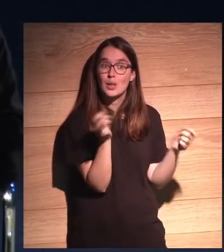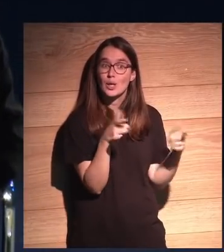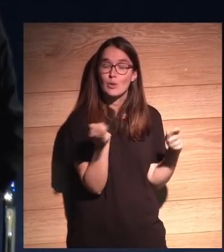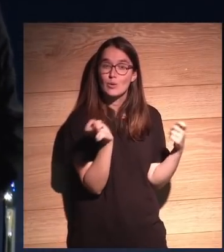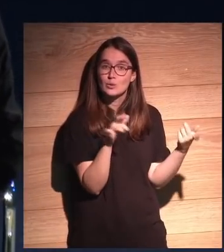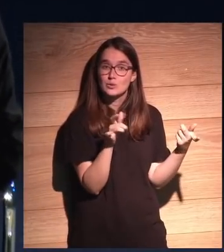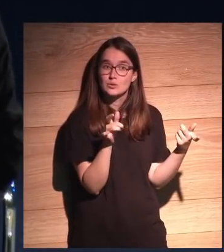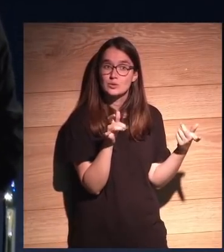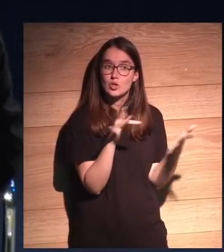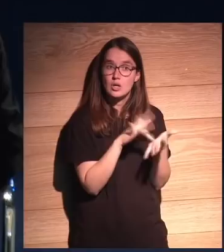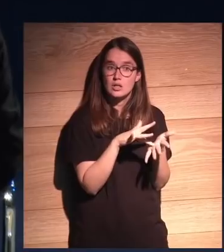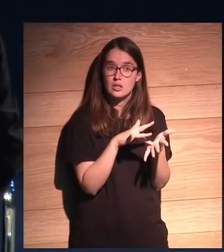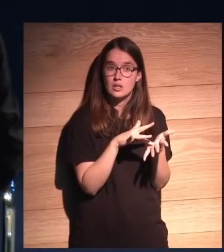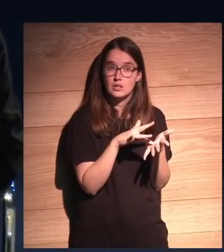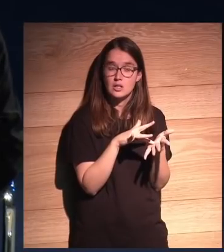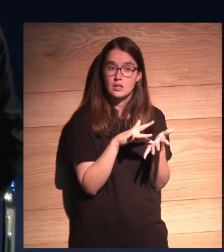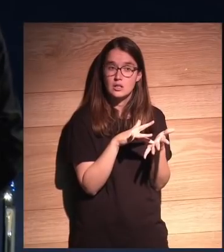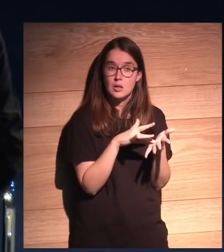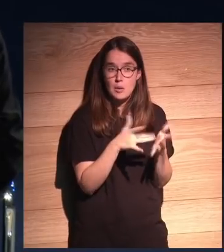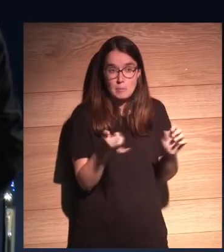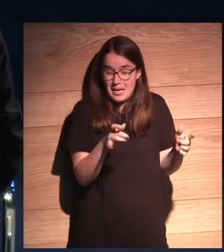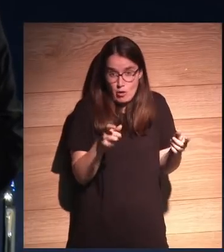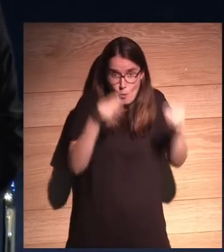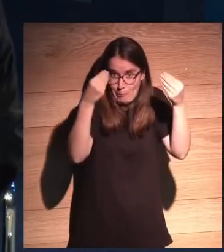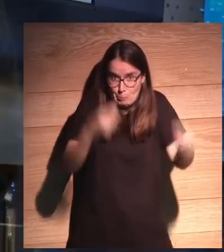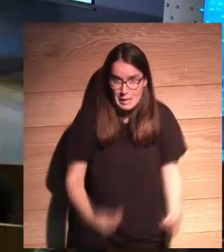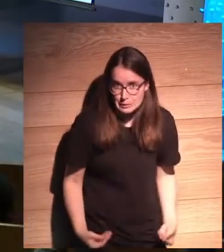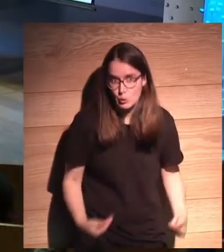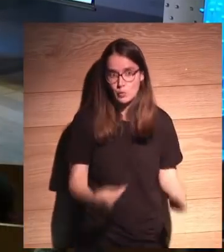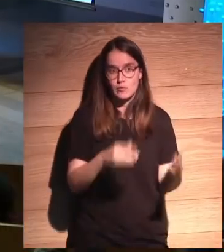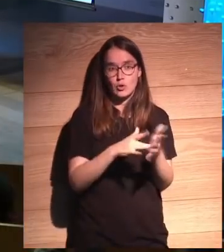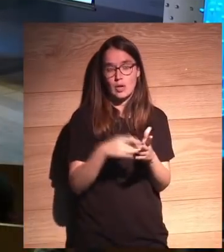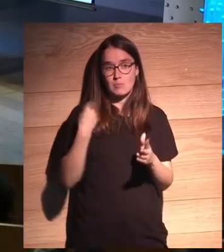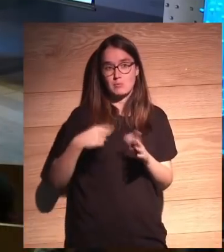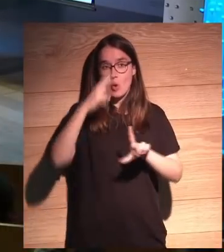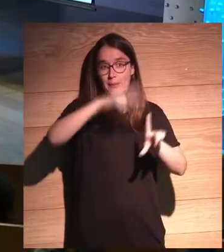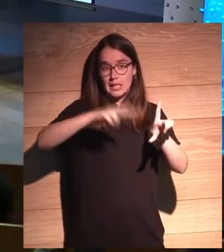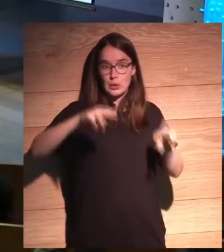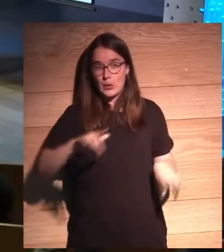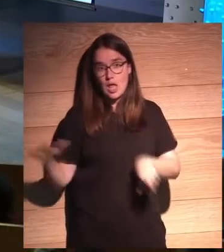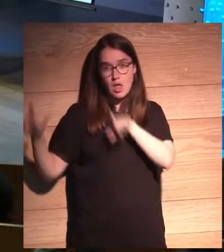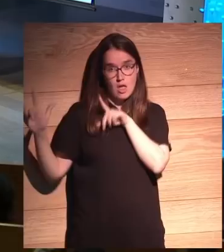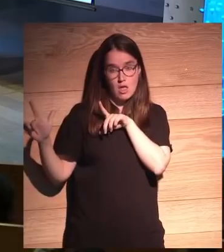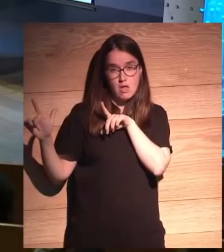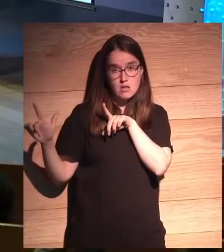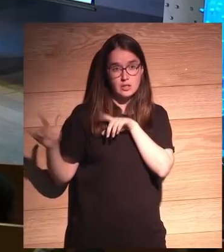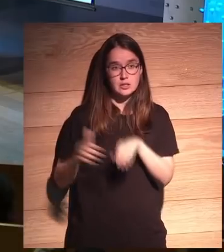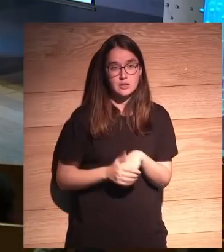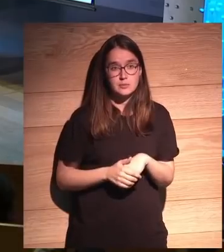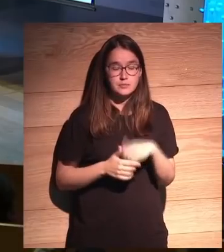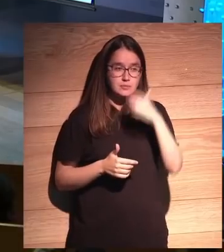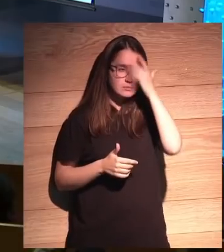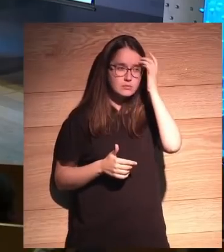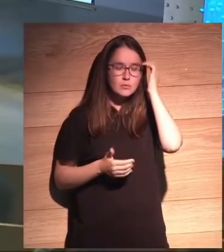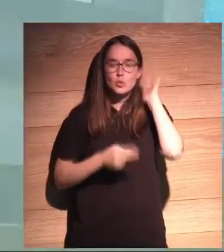parecido pasó, bueno, parecido no, exactamente lo mismo, pasó con esta otra pintora, con Judith Leyster,